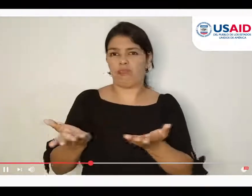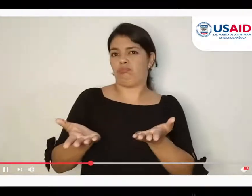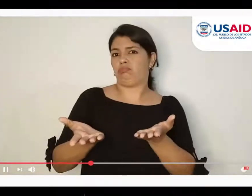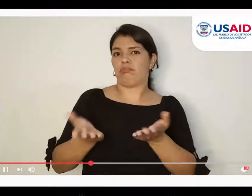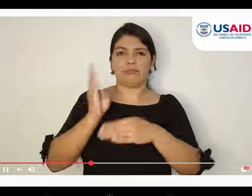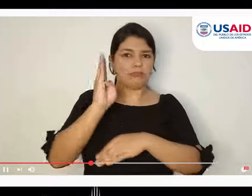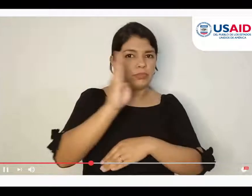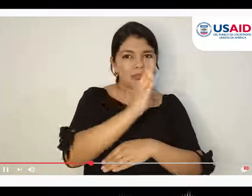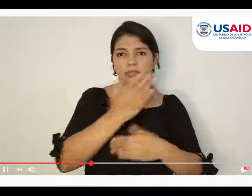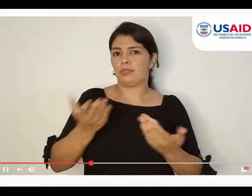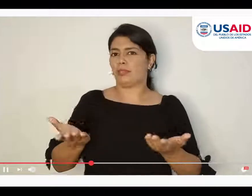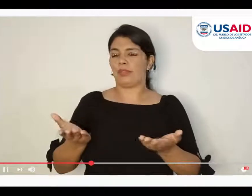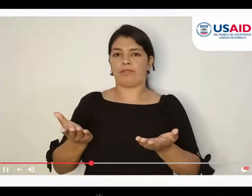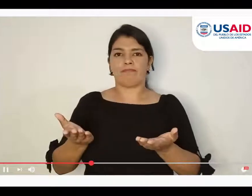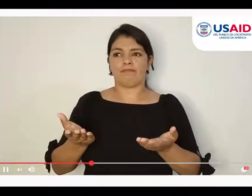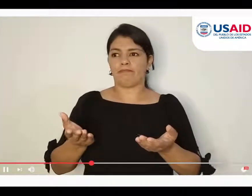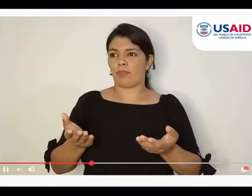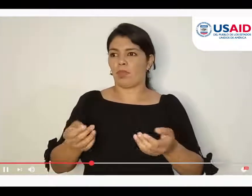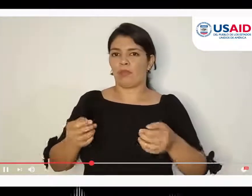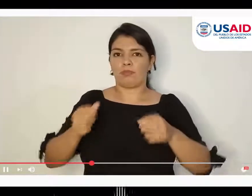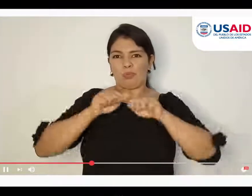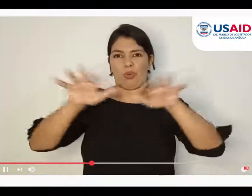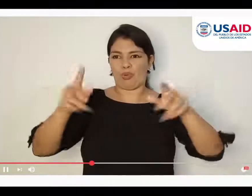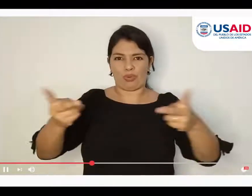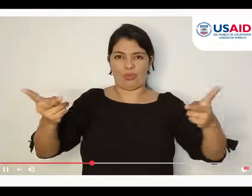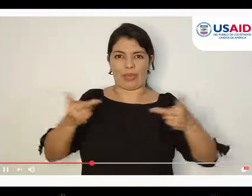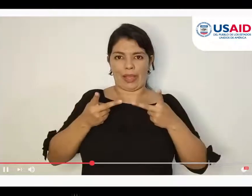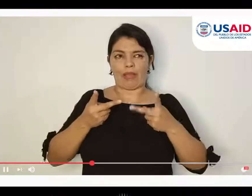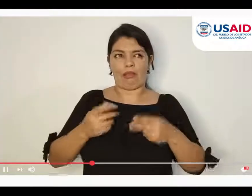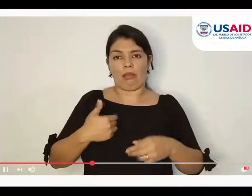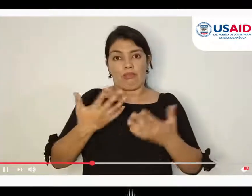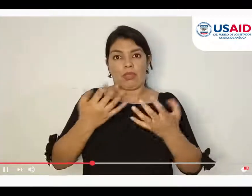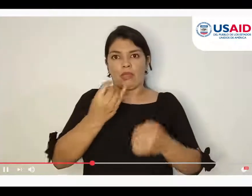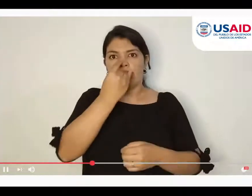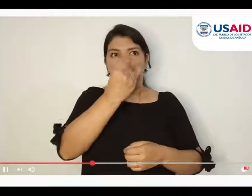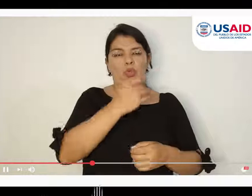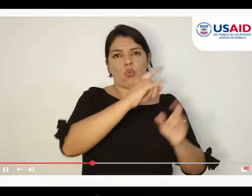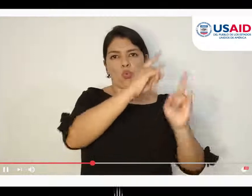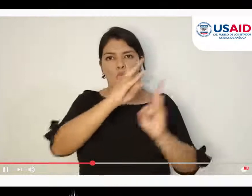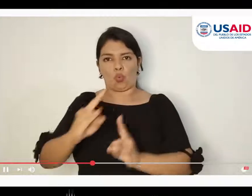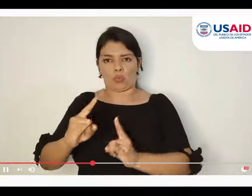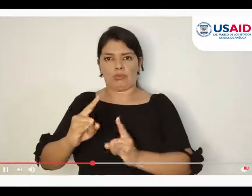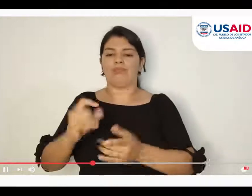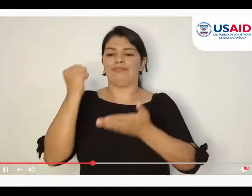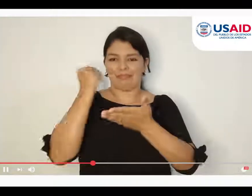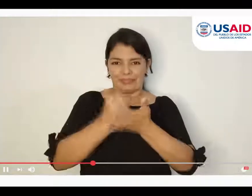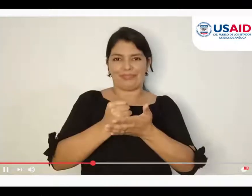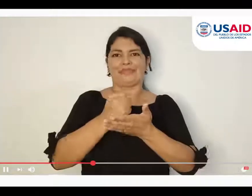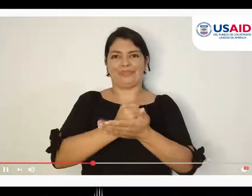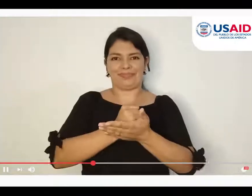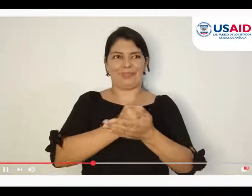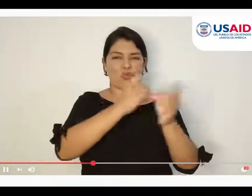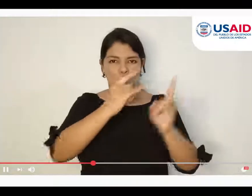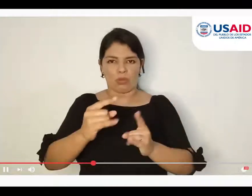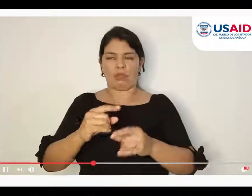educativas, bibliotecas, espacios públicos, puedan contar con estos software de manera licenciada para